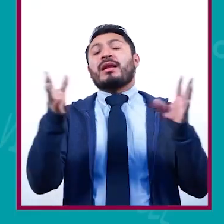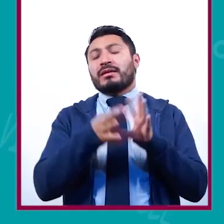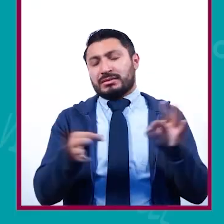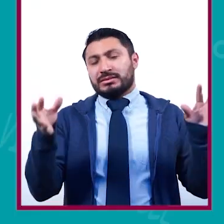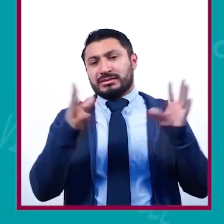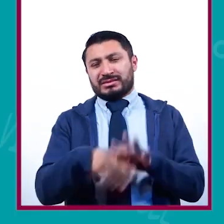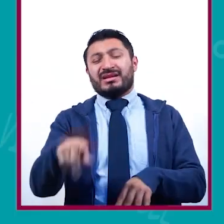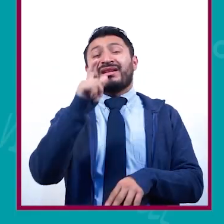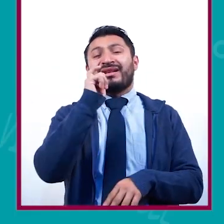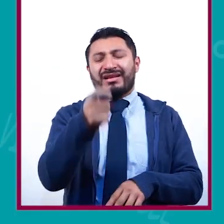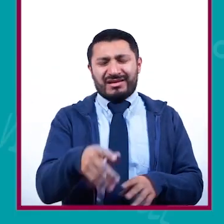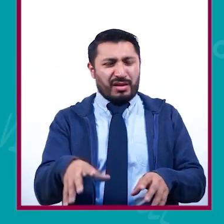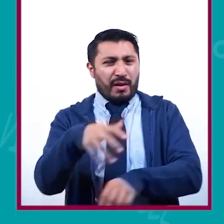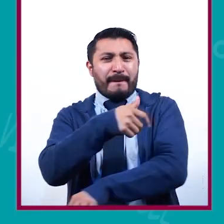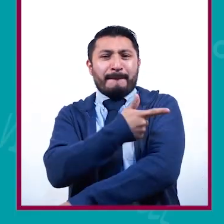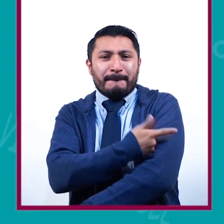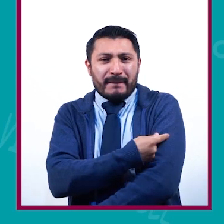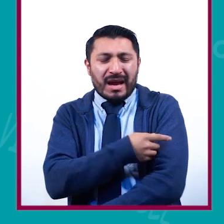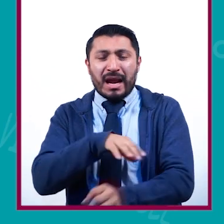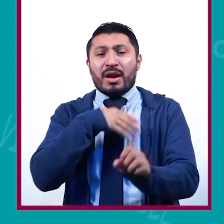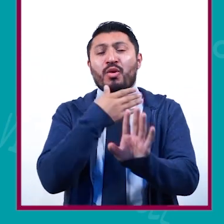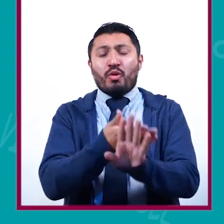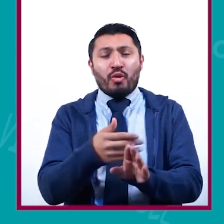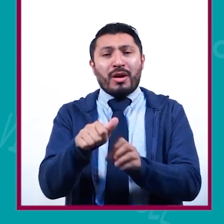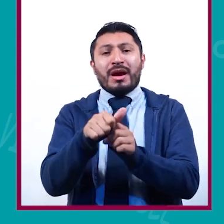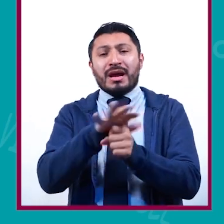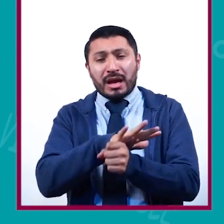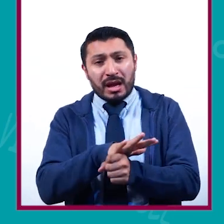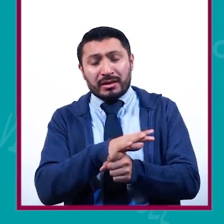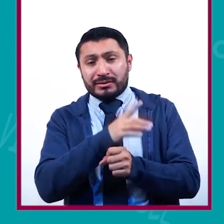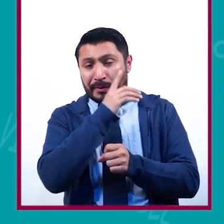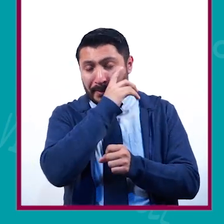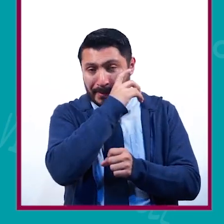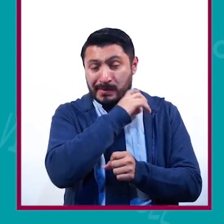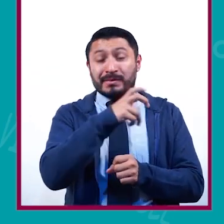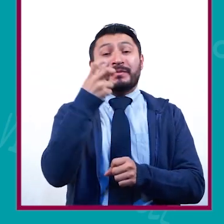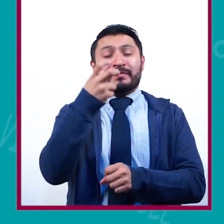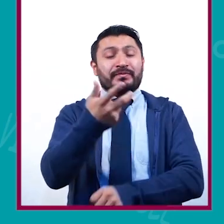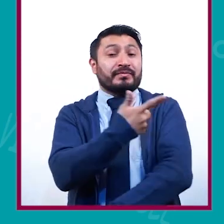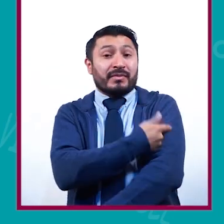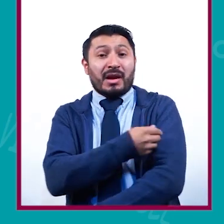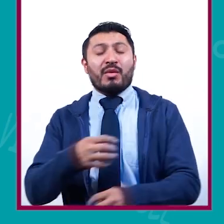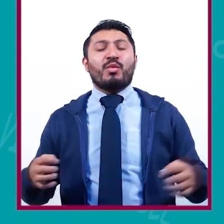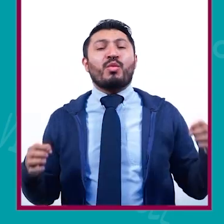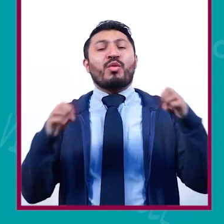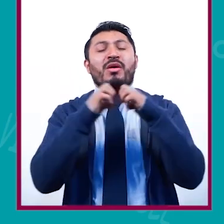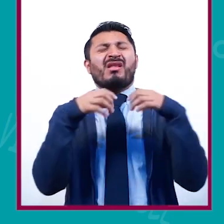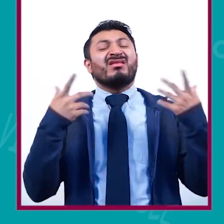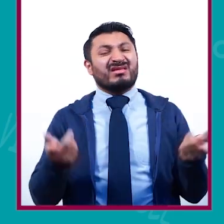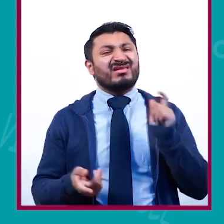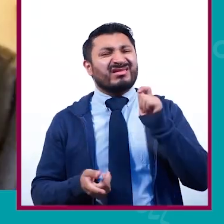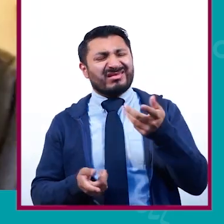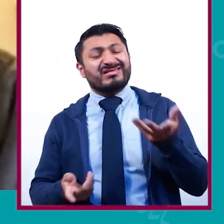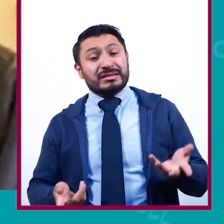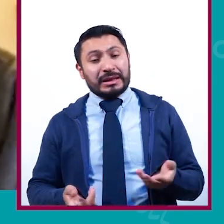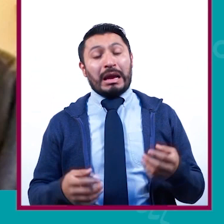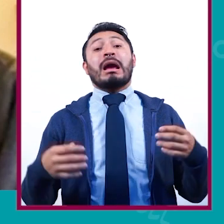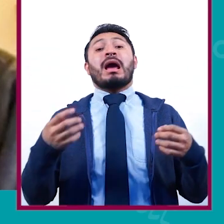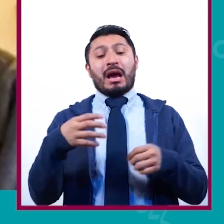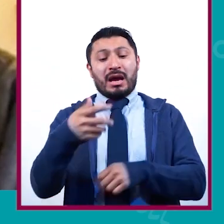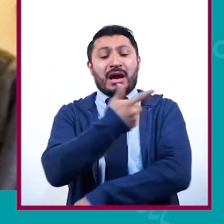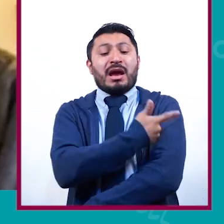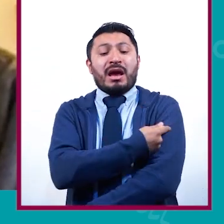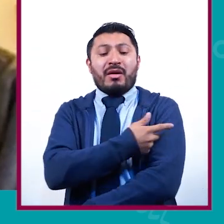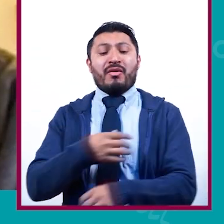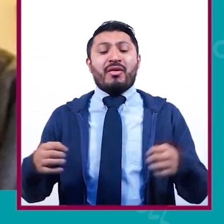¿Nos puede explicar qué significa que la vacuna contra la COVID-19 sea una vacuna de emergencia? Es una vacuna